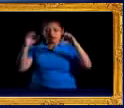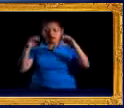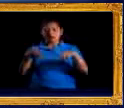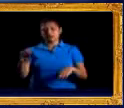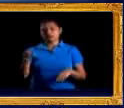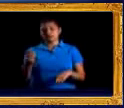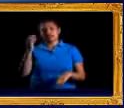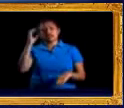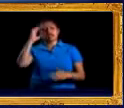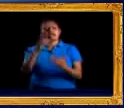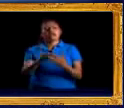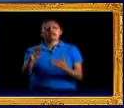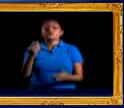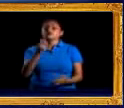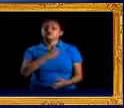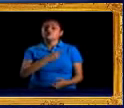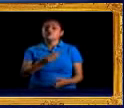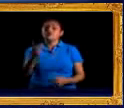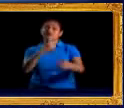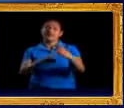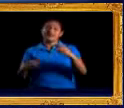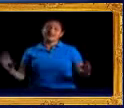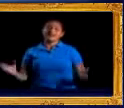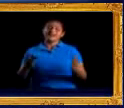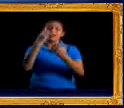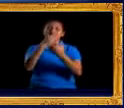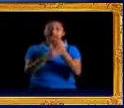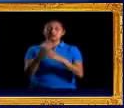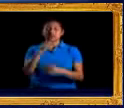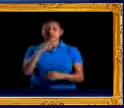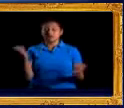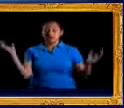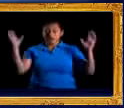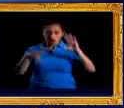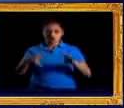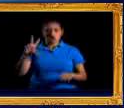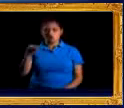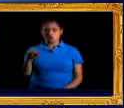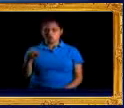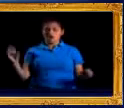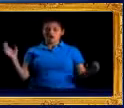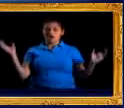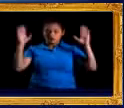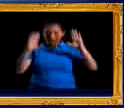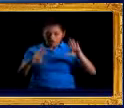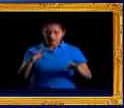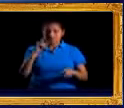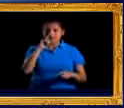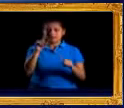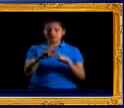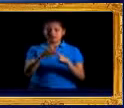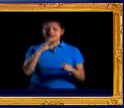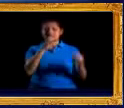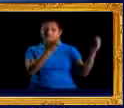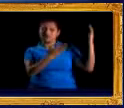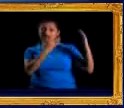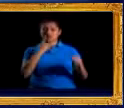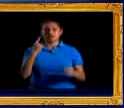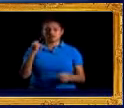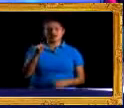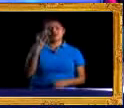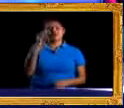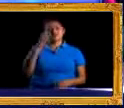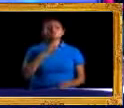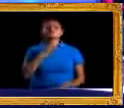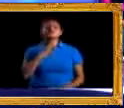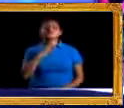a levantar las manos es adorar. No, adorar también es servir al Señor. ¿A cuánto les gusta servir